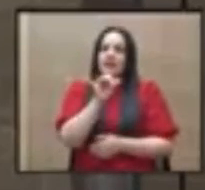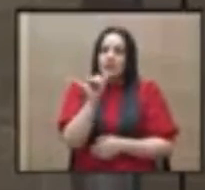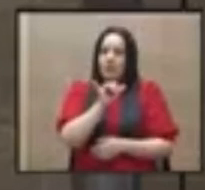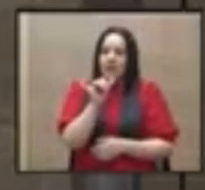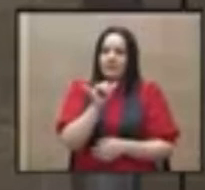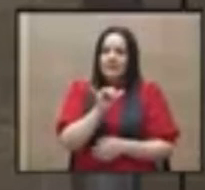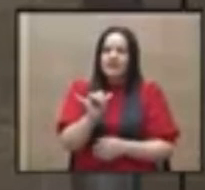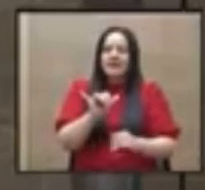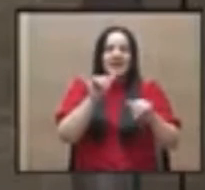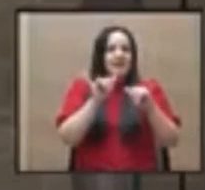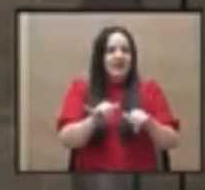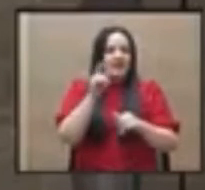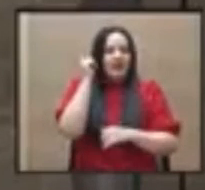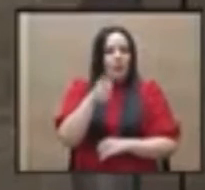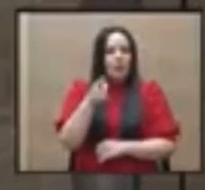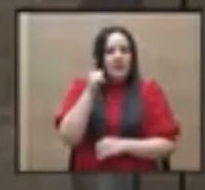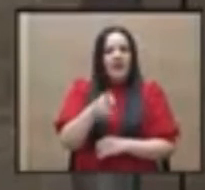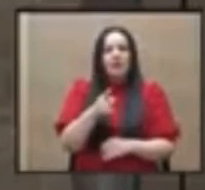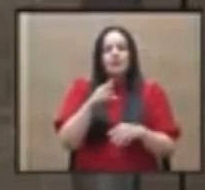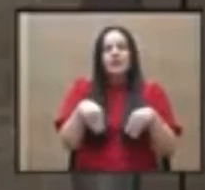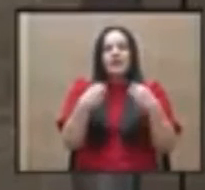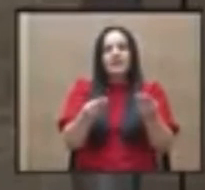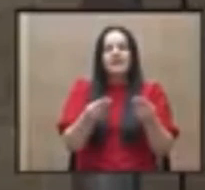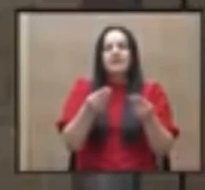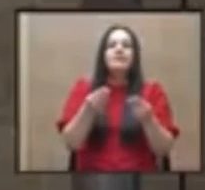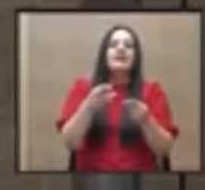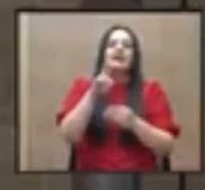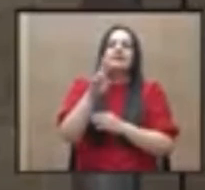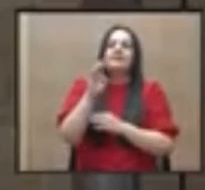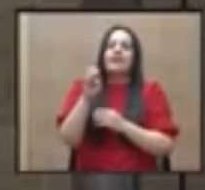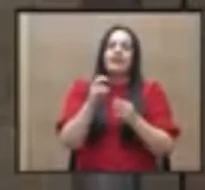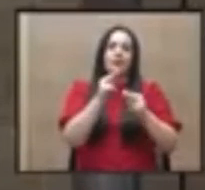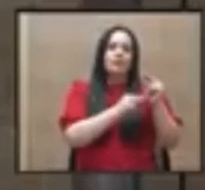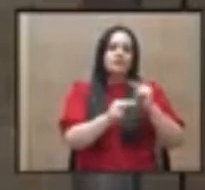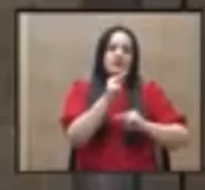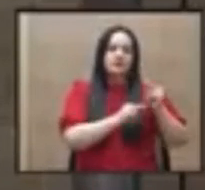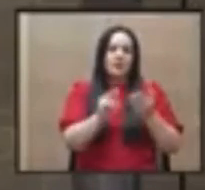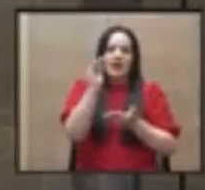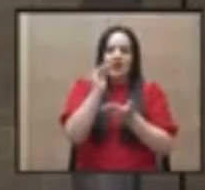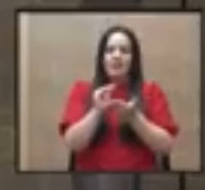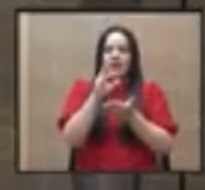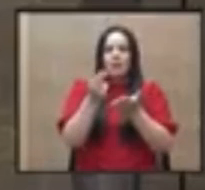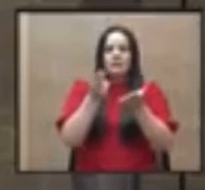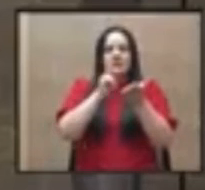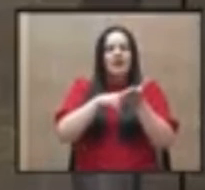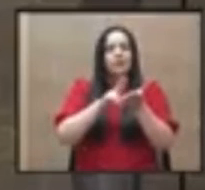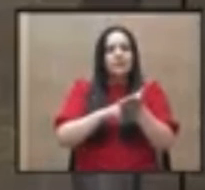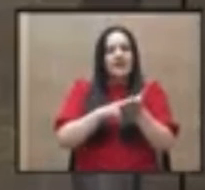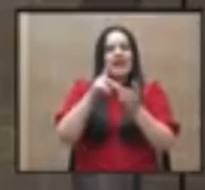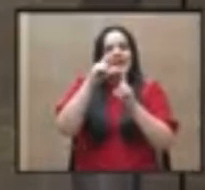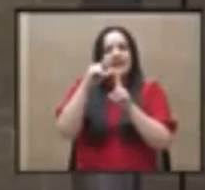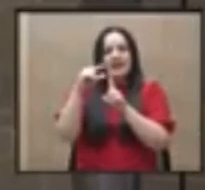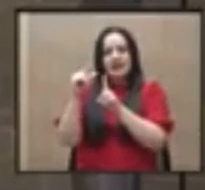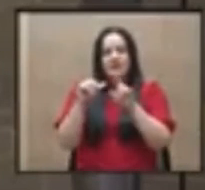Igualmente quedan obligados a propiciar la renegociación a la baja de los contratos de alquileres que